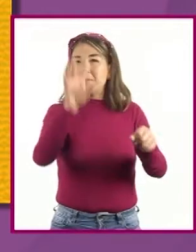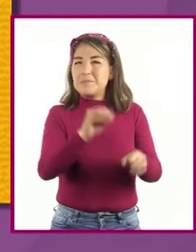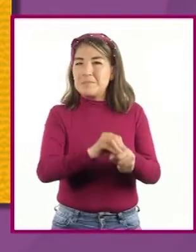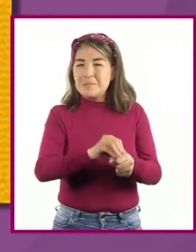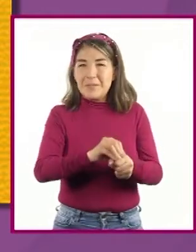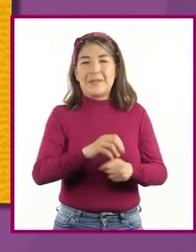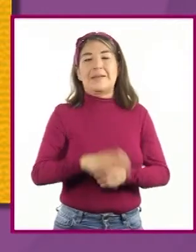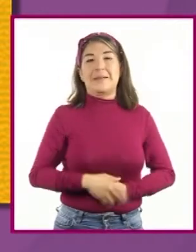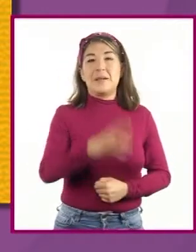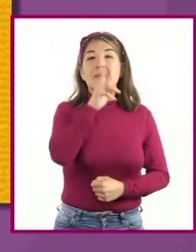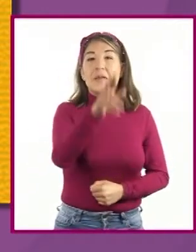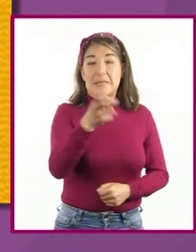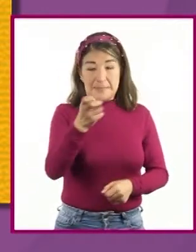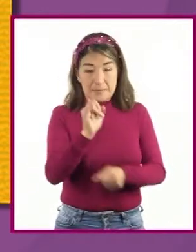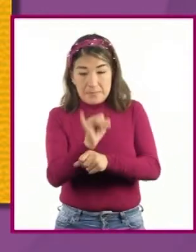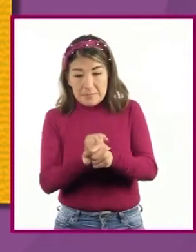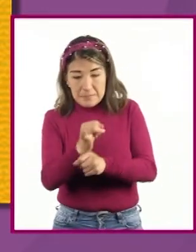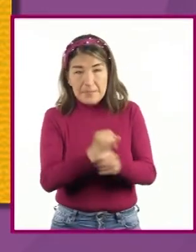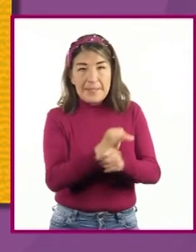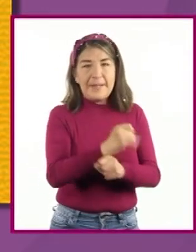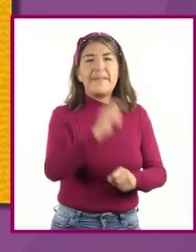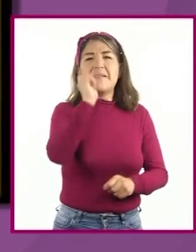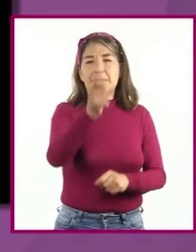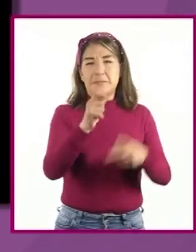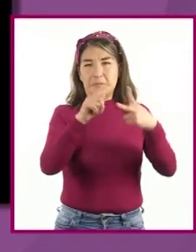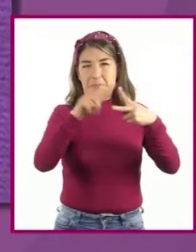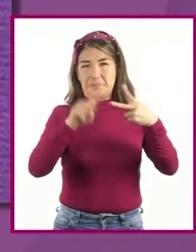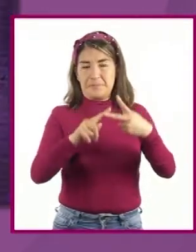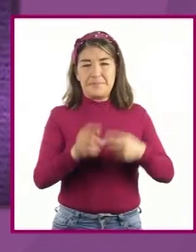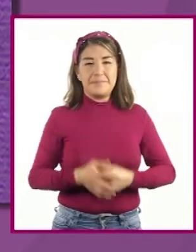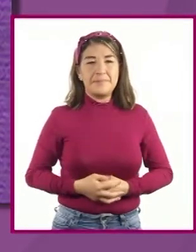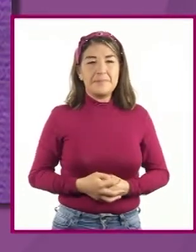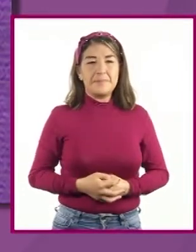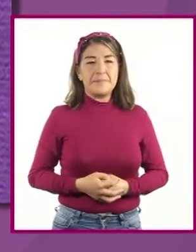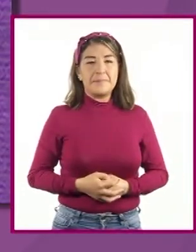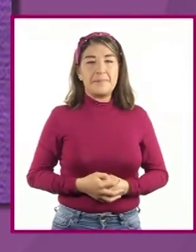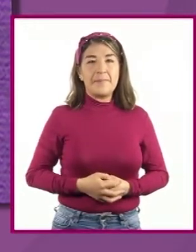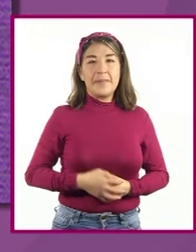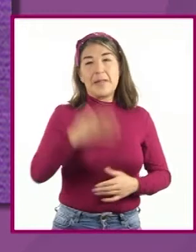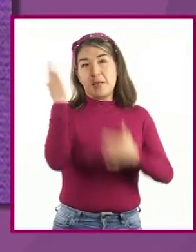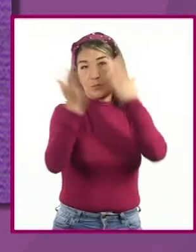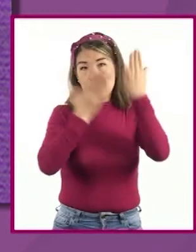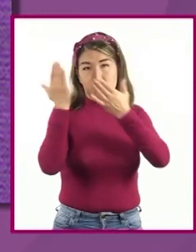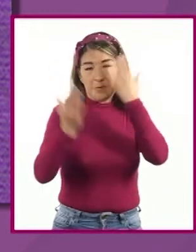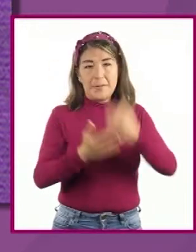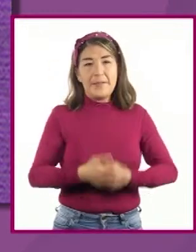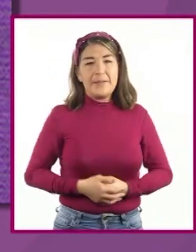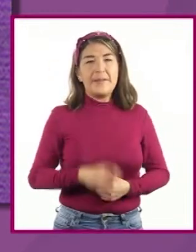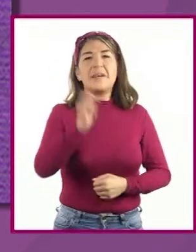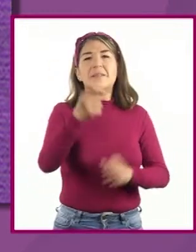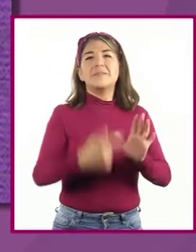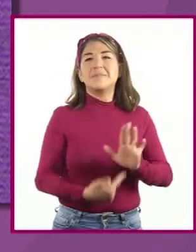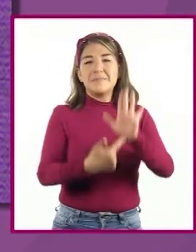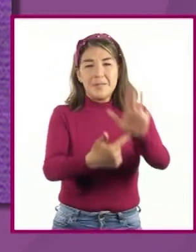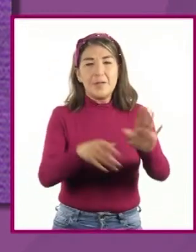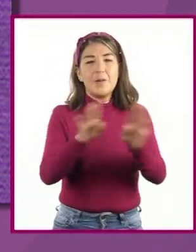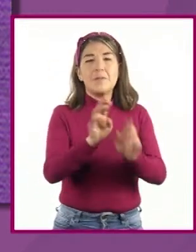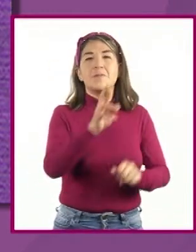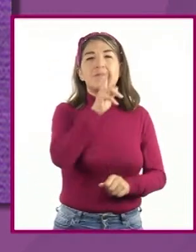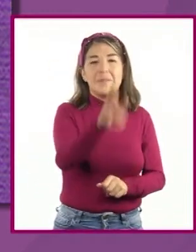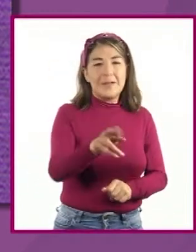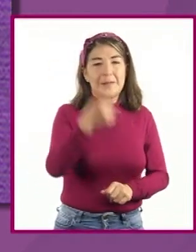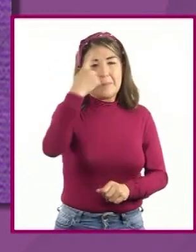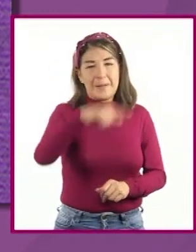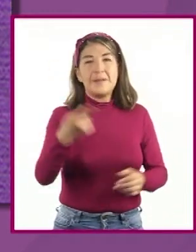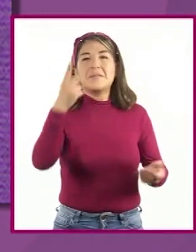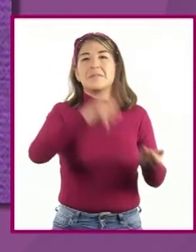Los resultados de una investigación pueden ser en dos contextos: académico, que es el que presenta los resultados de la investigación